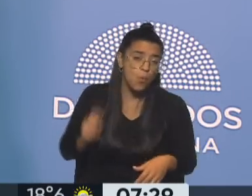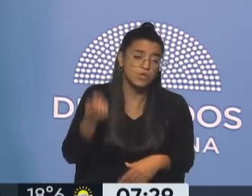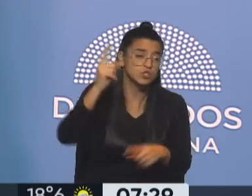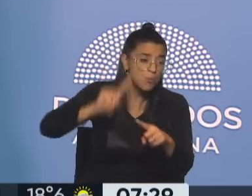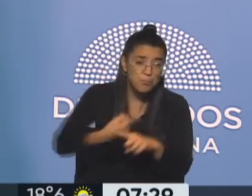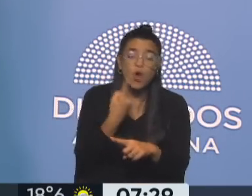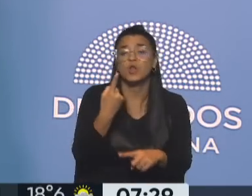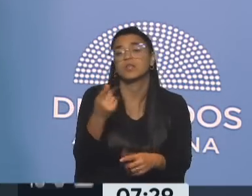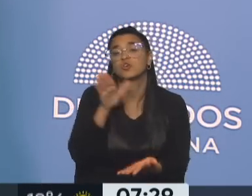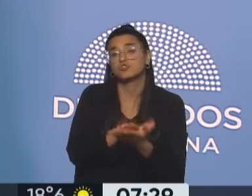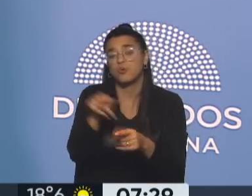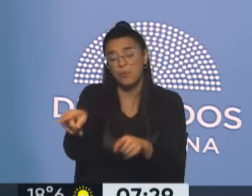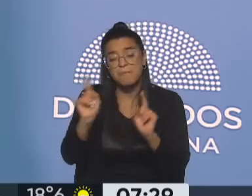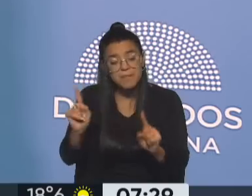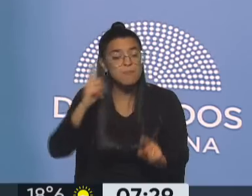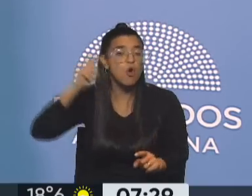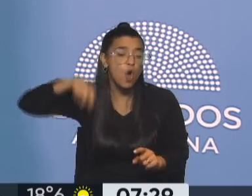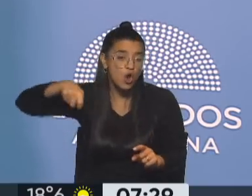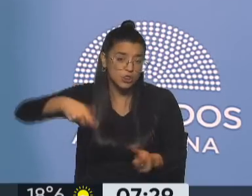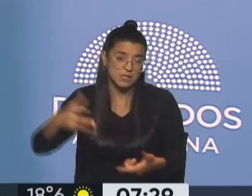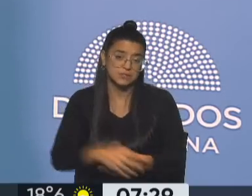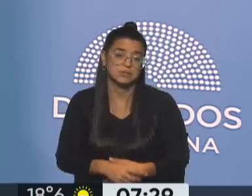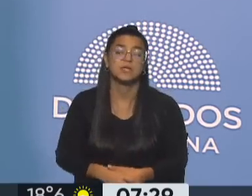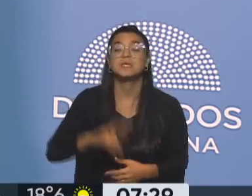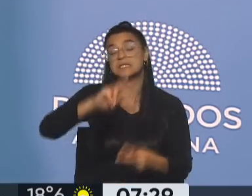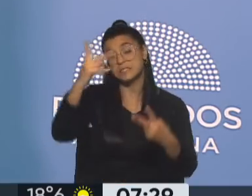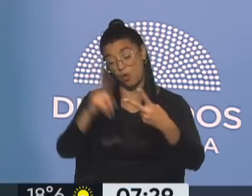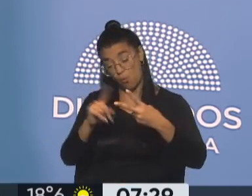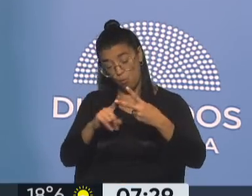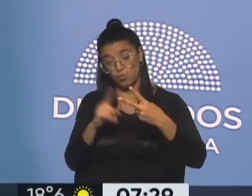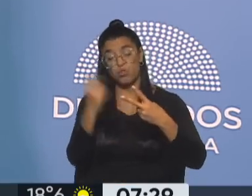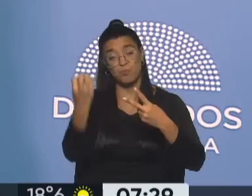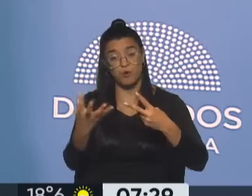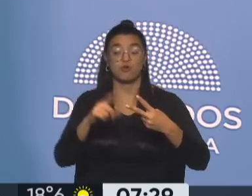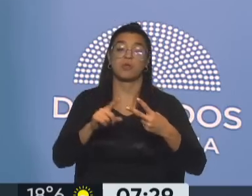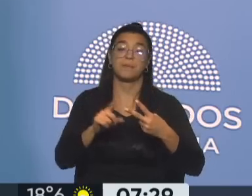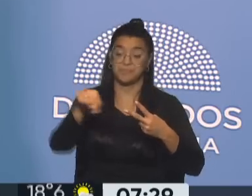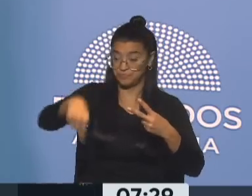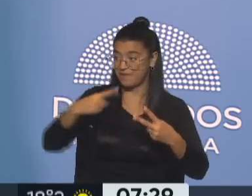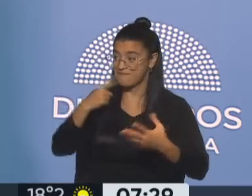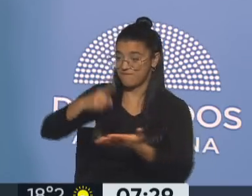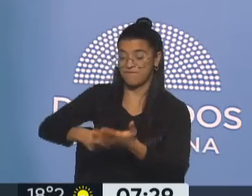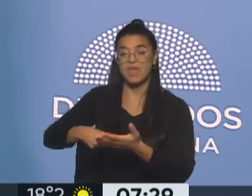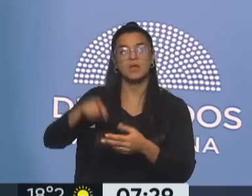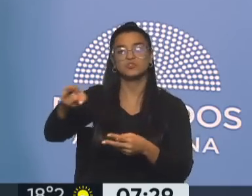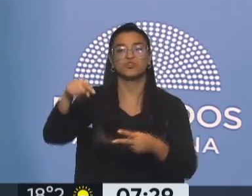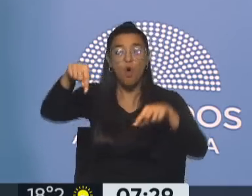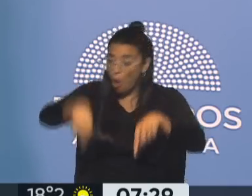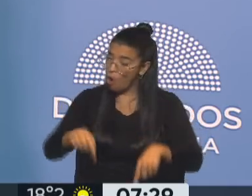político respecto a estos miembros de la Corte. En segundo lugar porque este fallo no se dictó